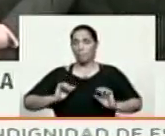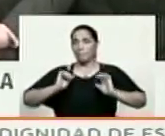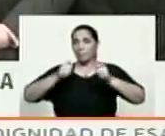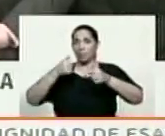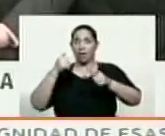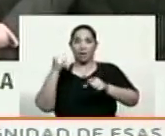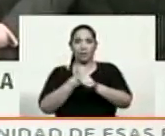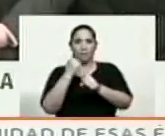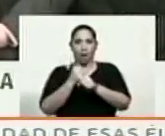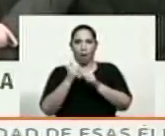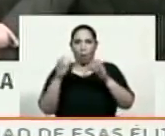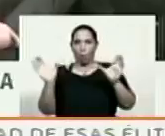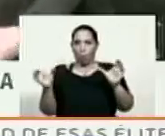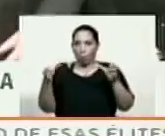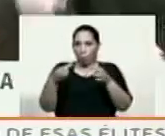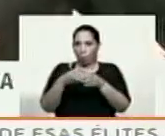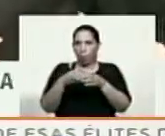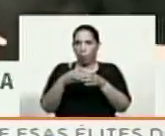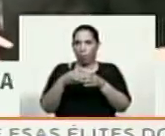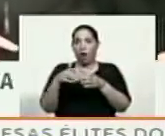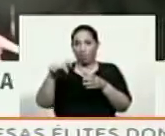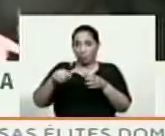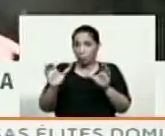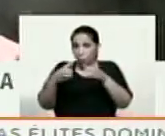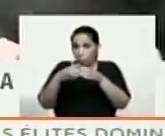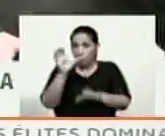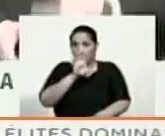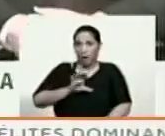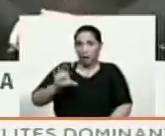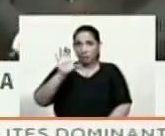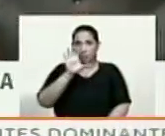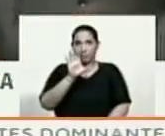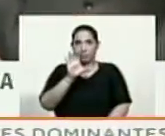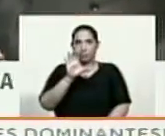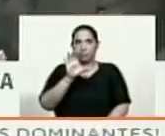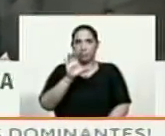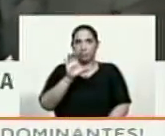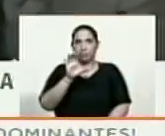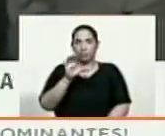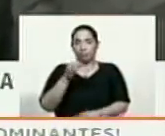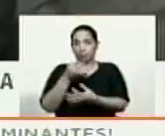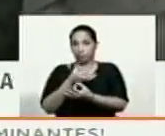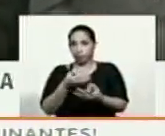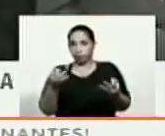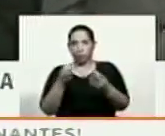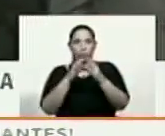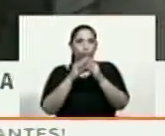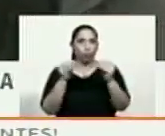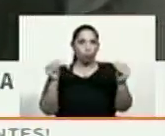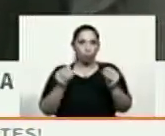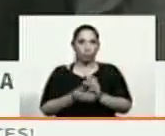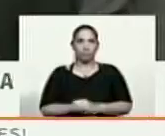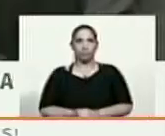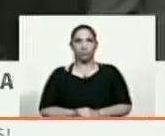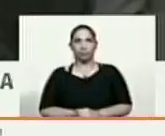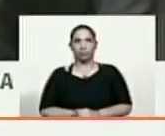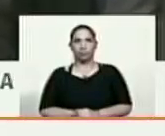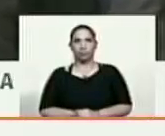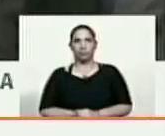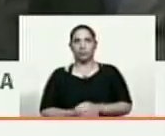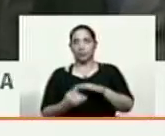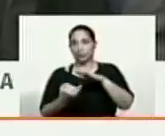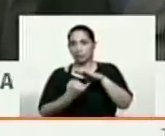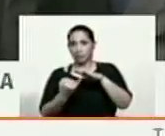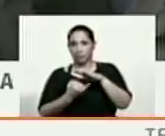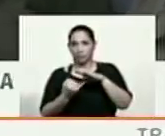trabajo colectivo de este grupo de países. Y efectivamente, en todas las instancias